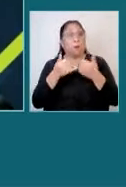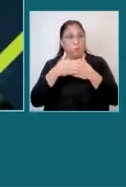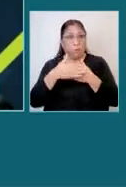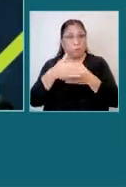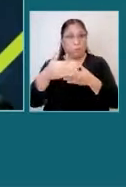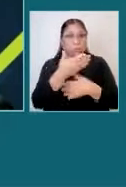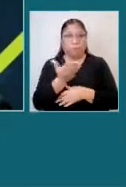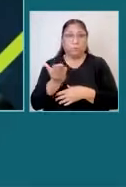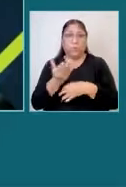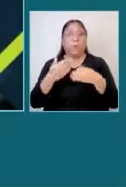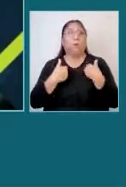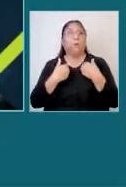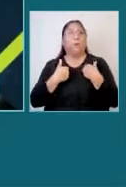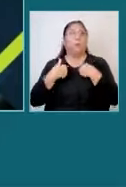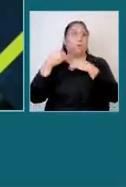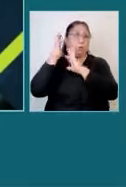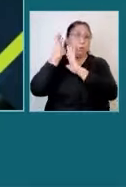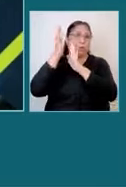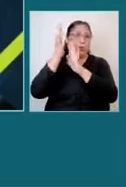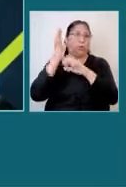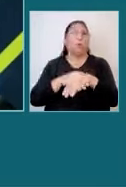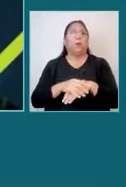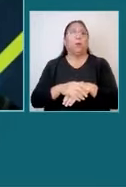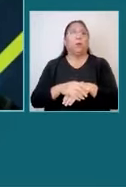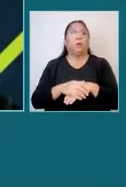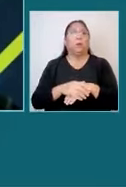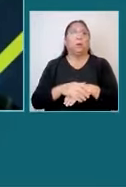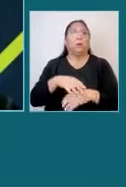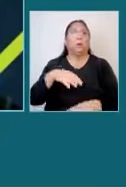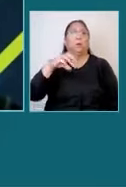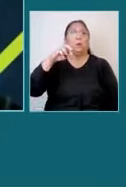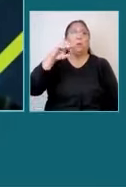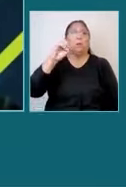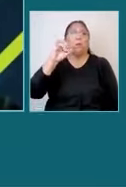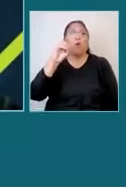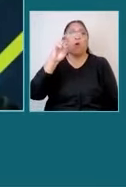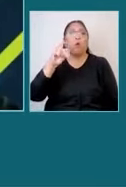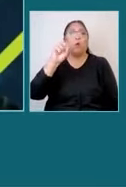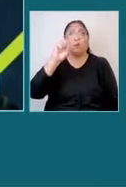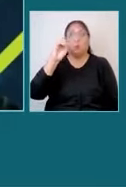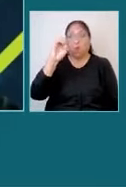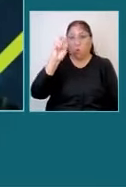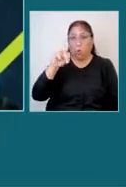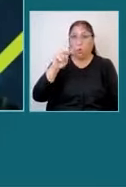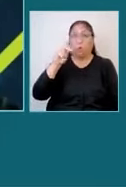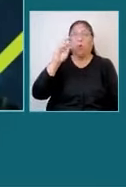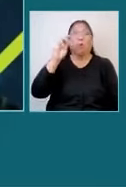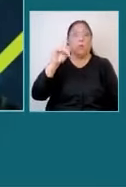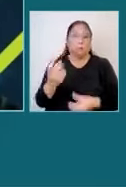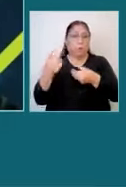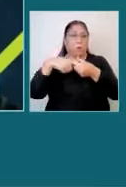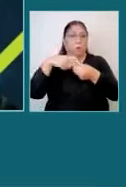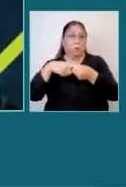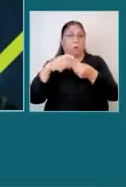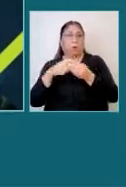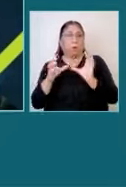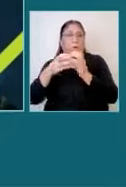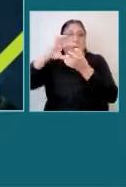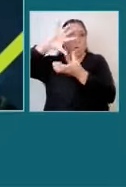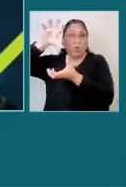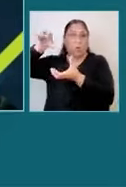pues, tendremos la ponencia de Seon Kim, director del equipo de inversión global del